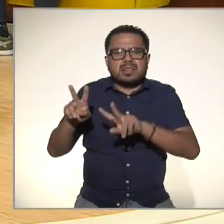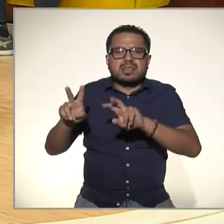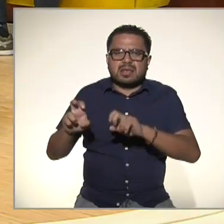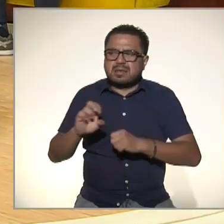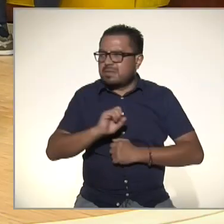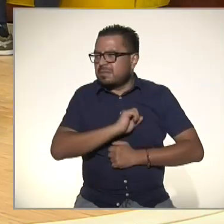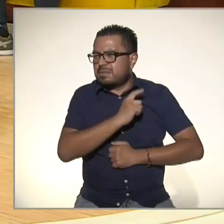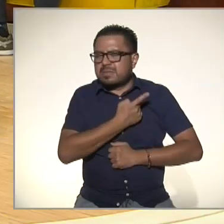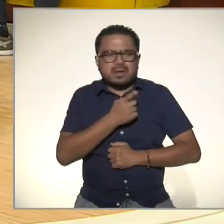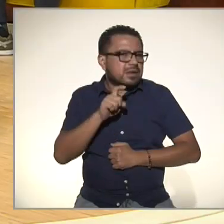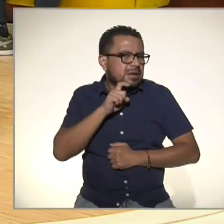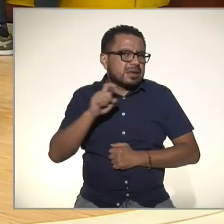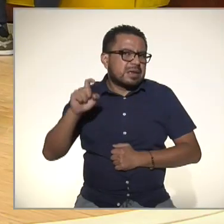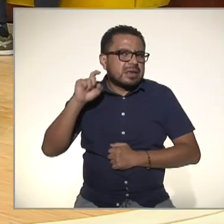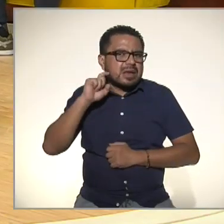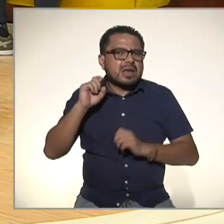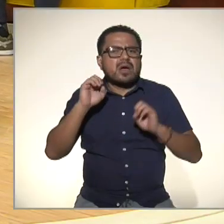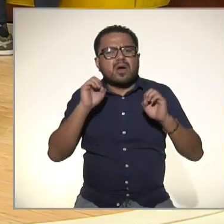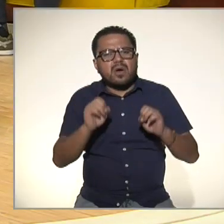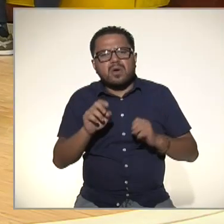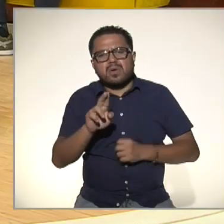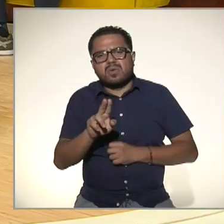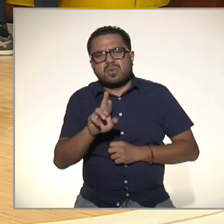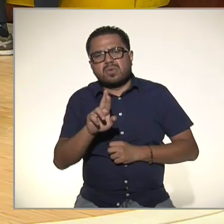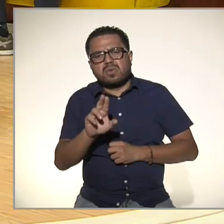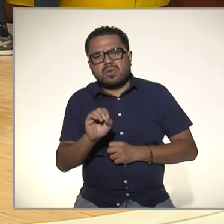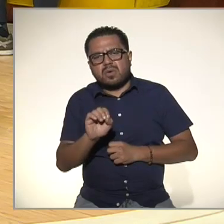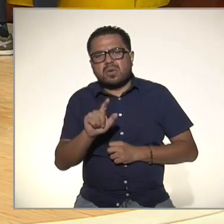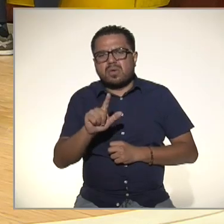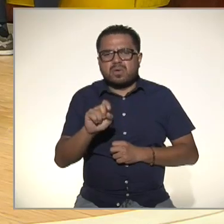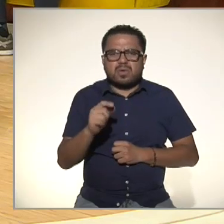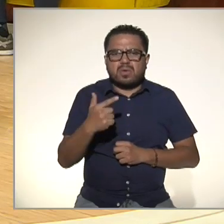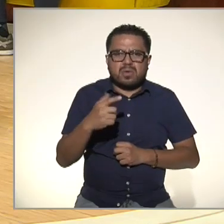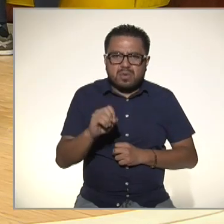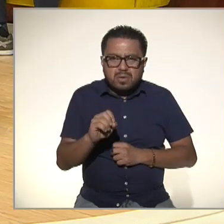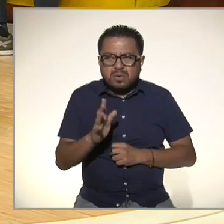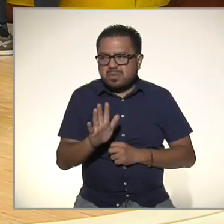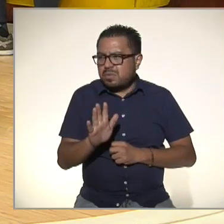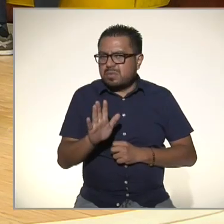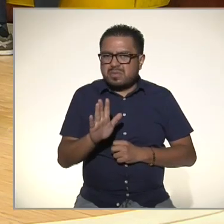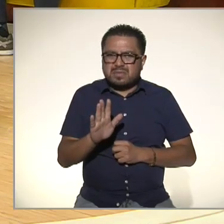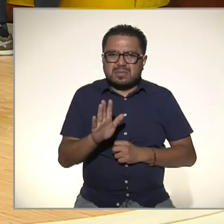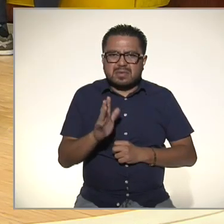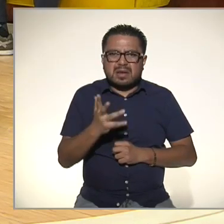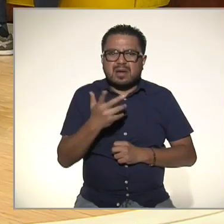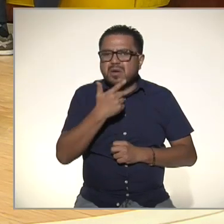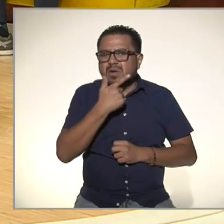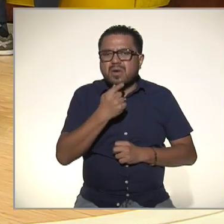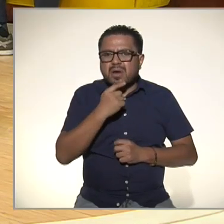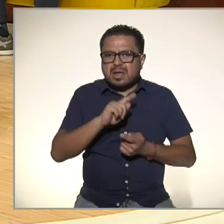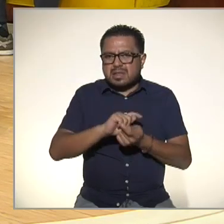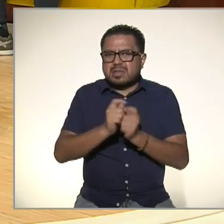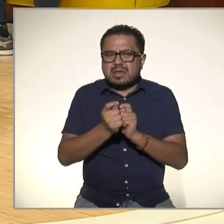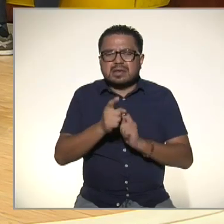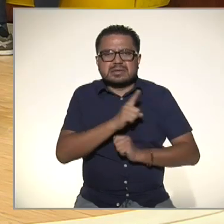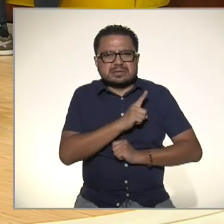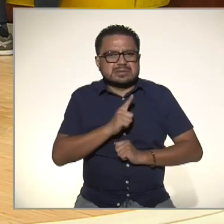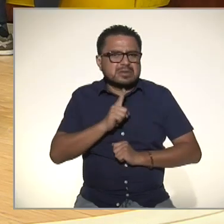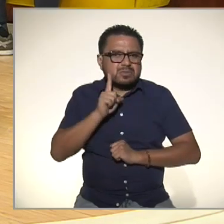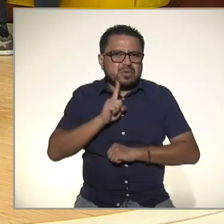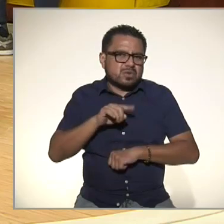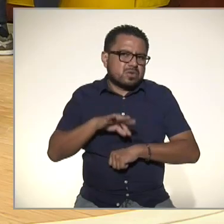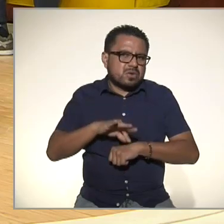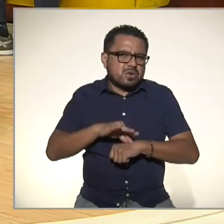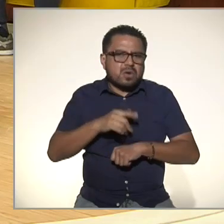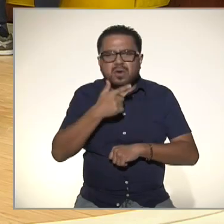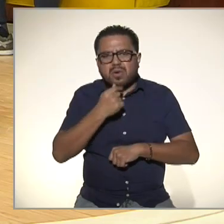salud sexual y reproductiva o un urólogo en este caso, ¿no? En el caso de los hombres trans, una ginecóloga o un